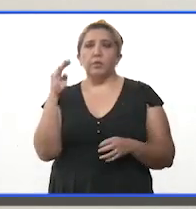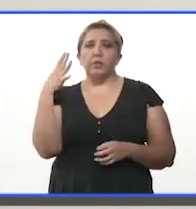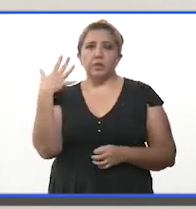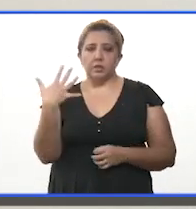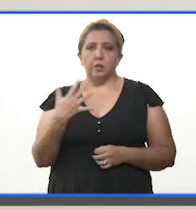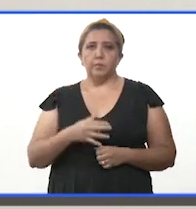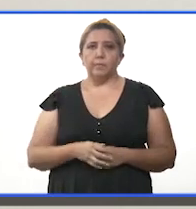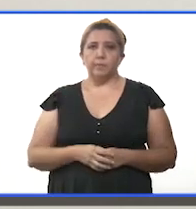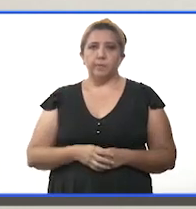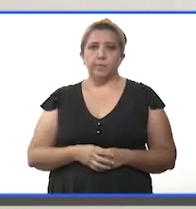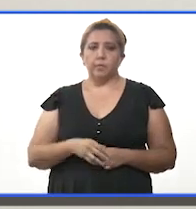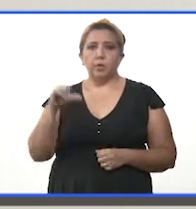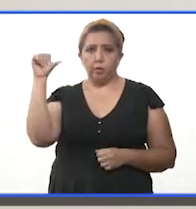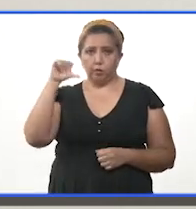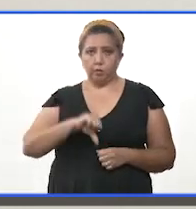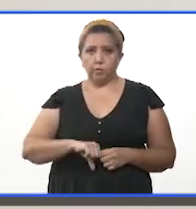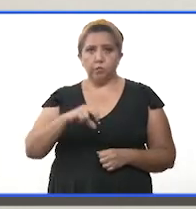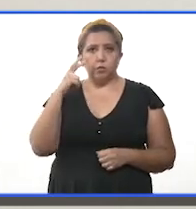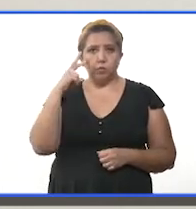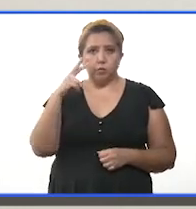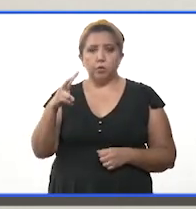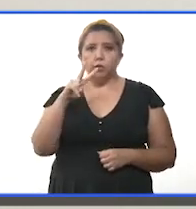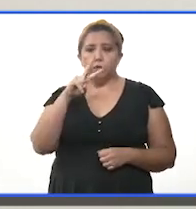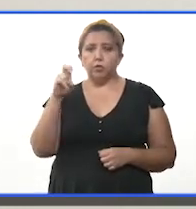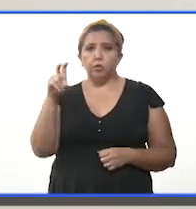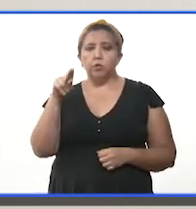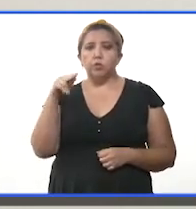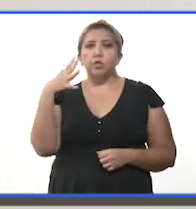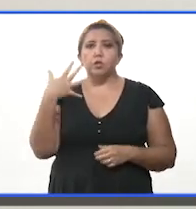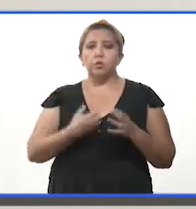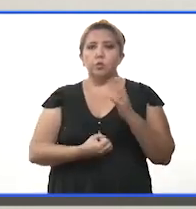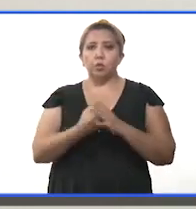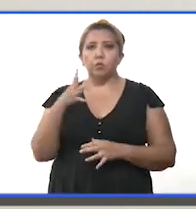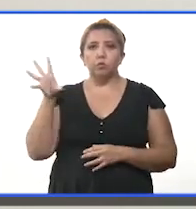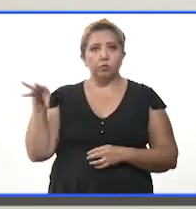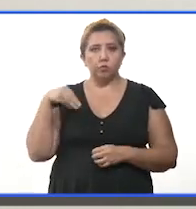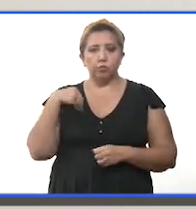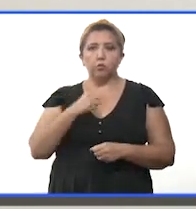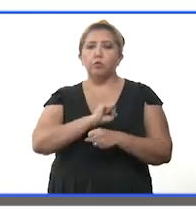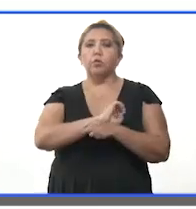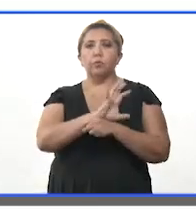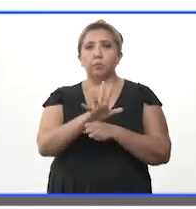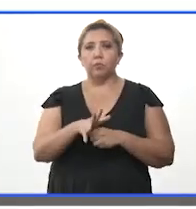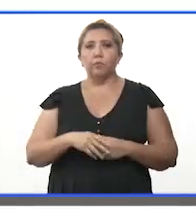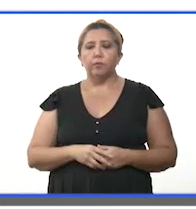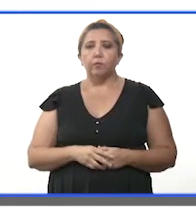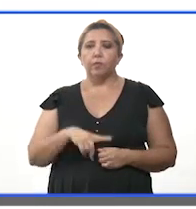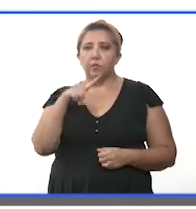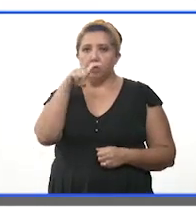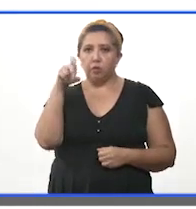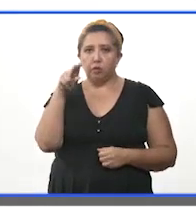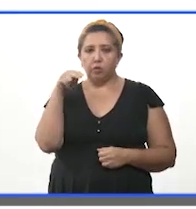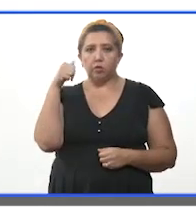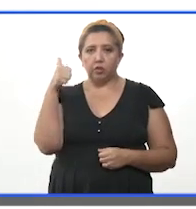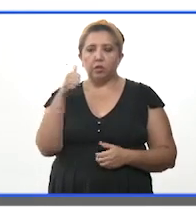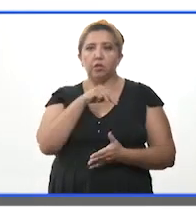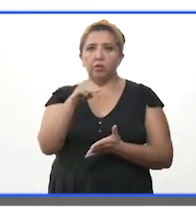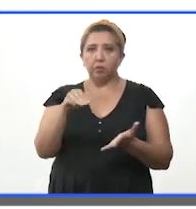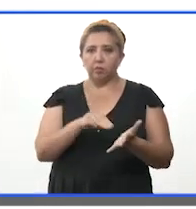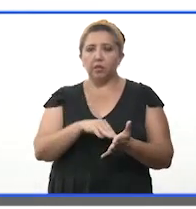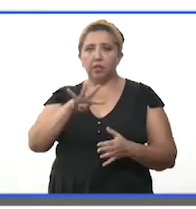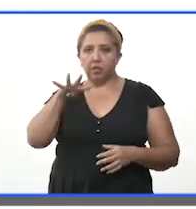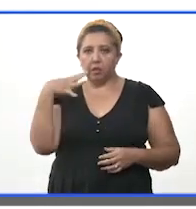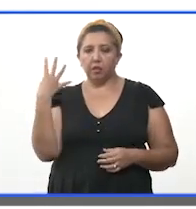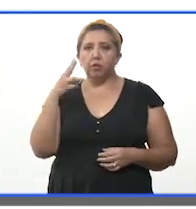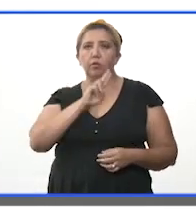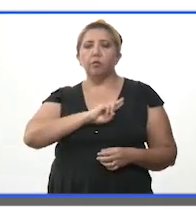43.995. Hoy se detectaron 285 nuevos contagios de coronavirus, 186 en Mérida,